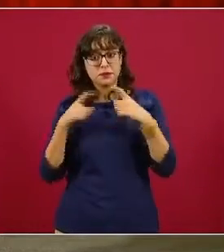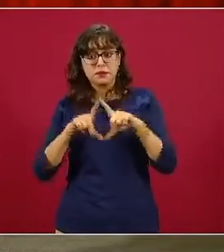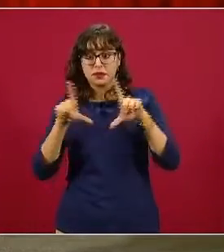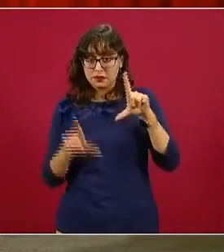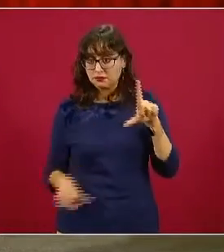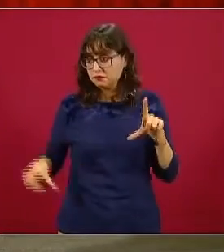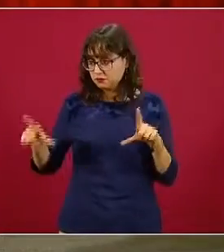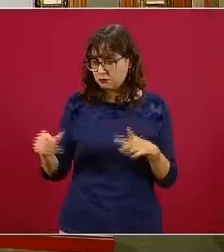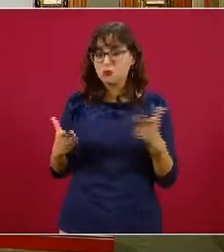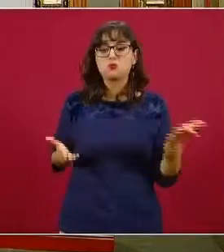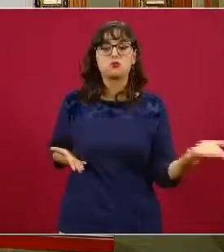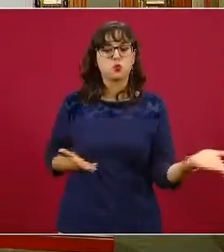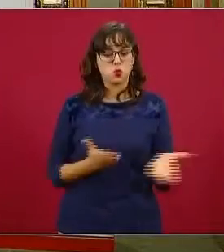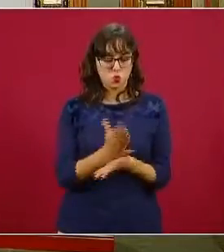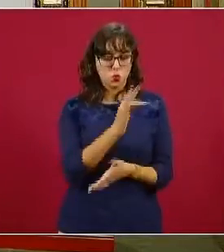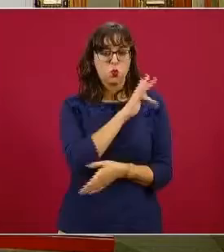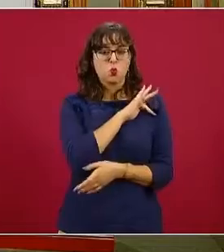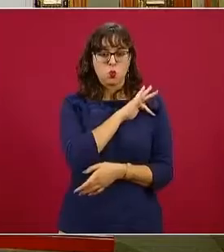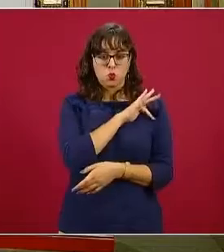tenga una